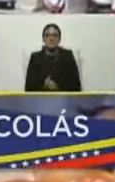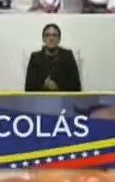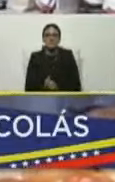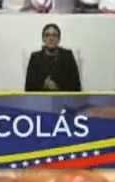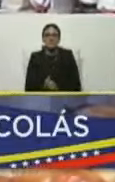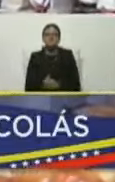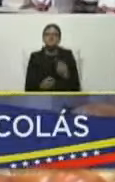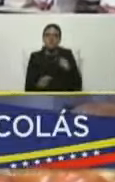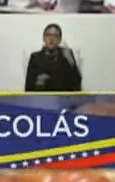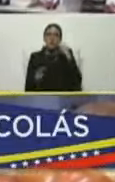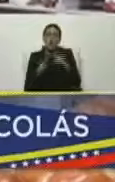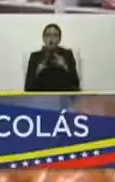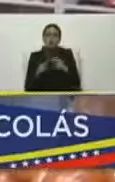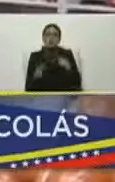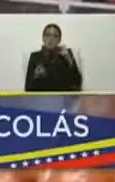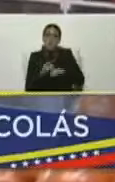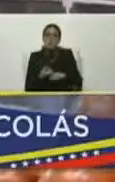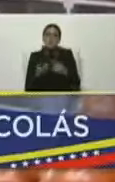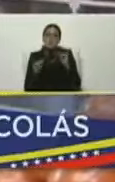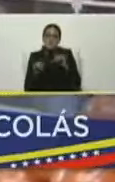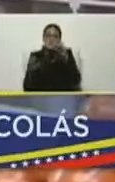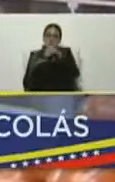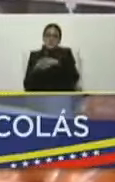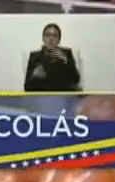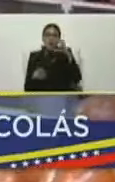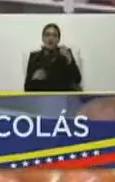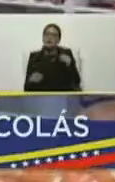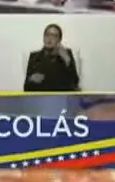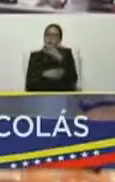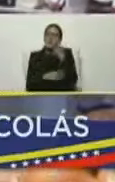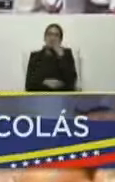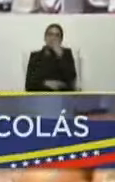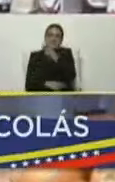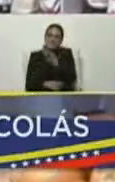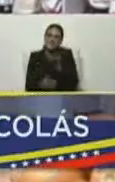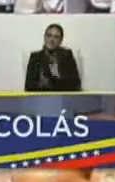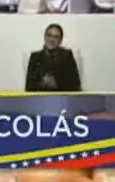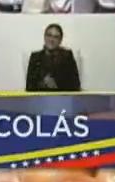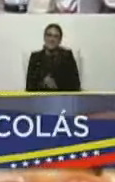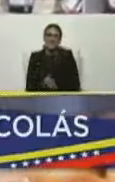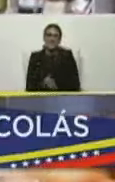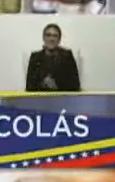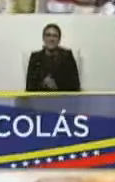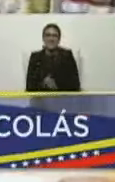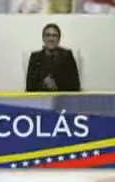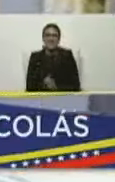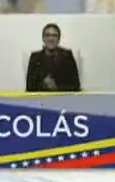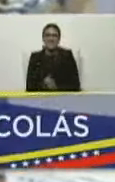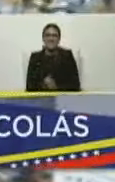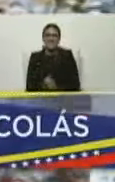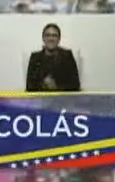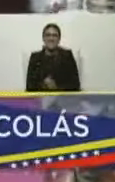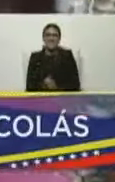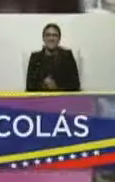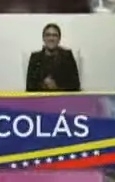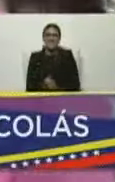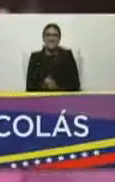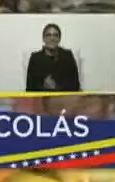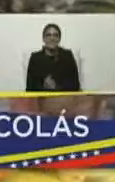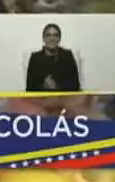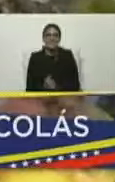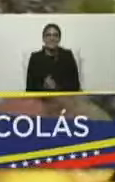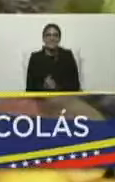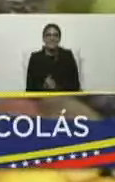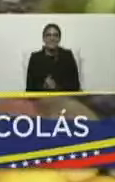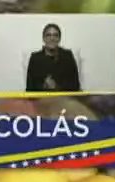yo conocí a Cilia y la iba a visitar. Y Katia, o sea, Katia es muy romántica.